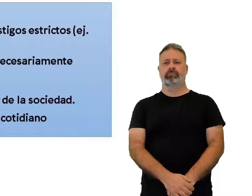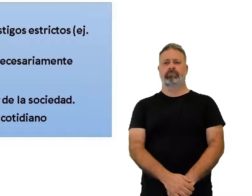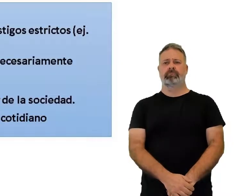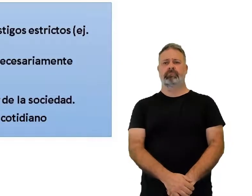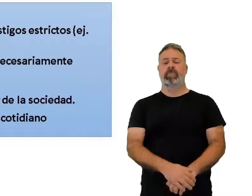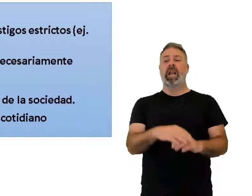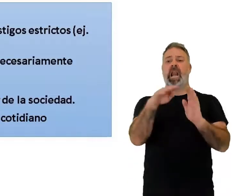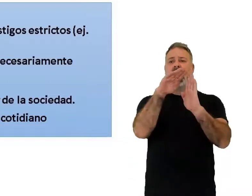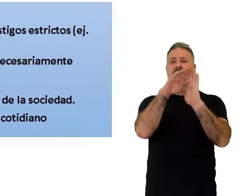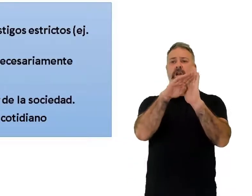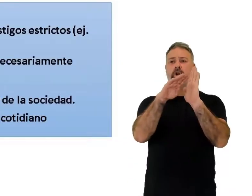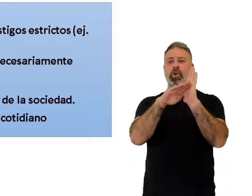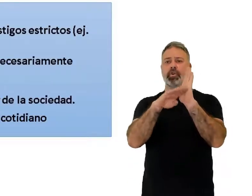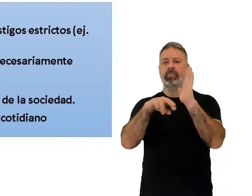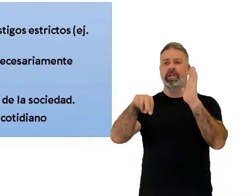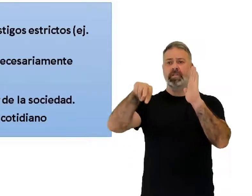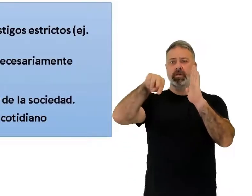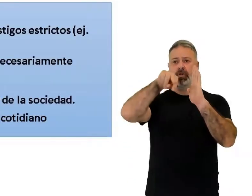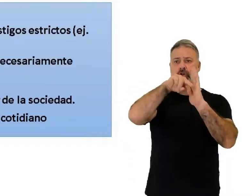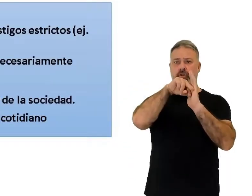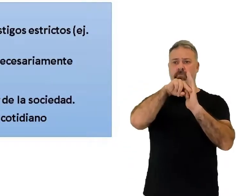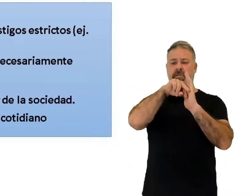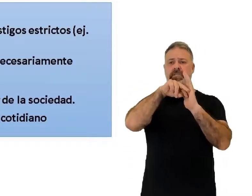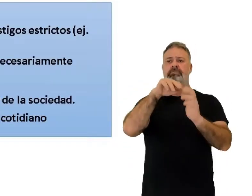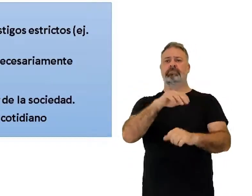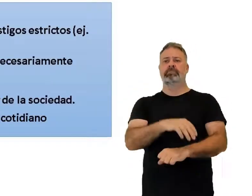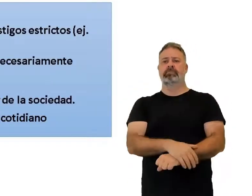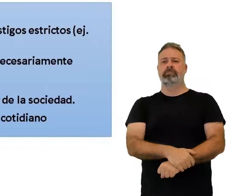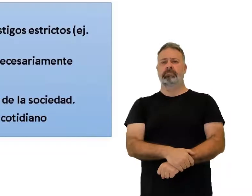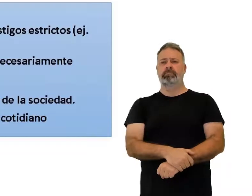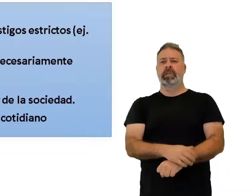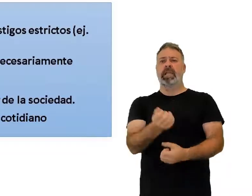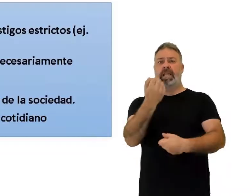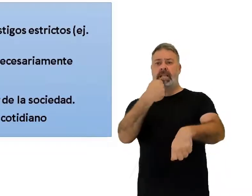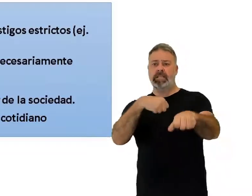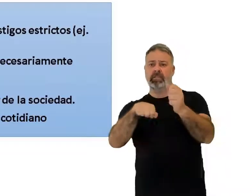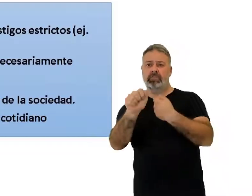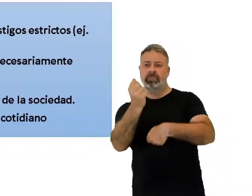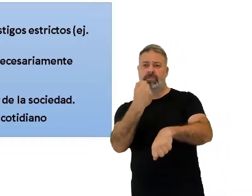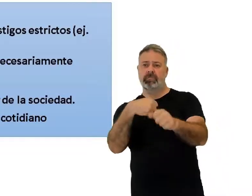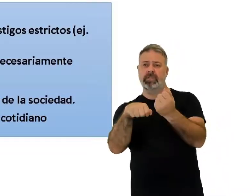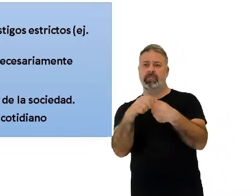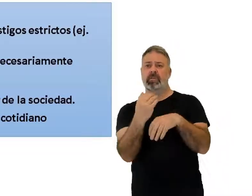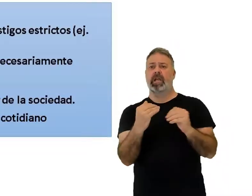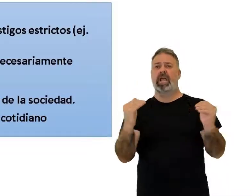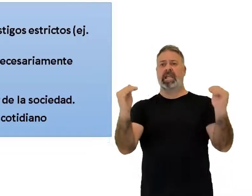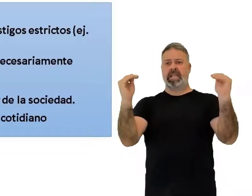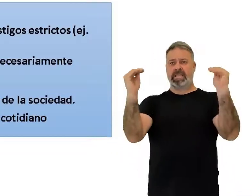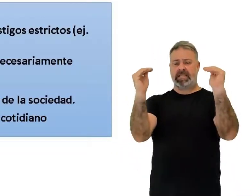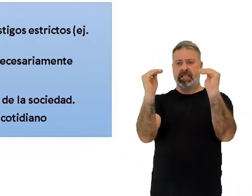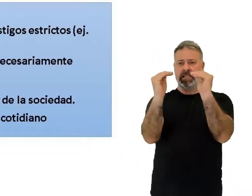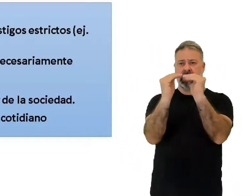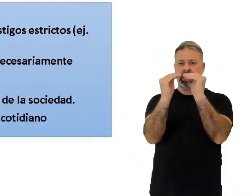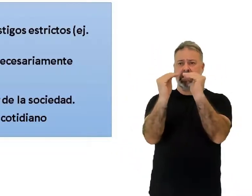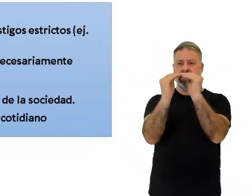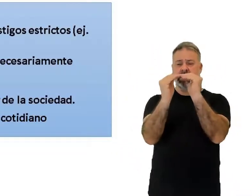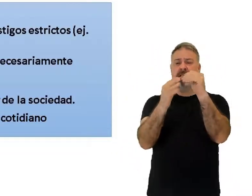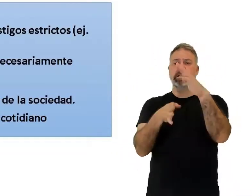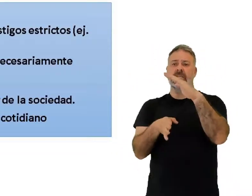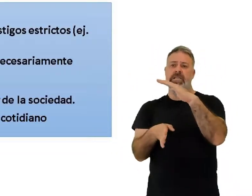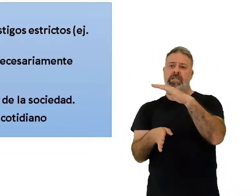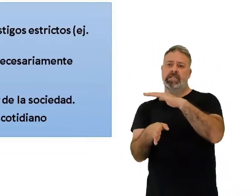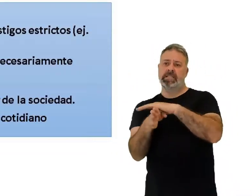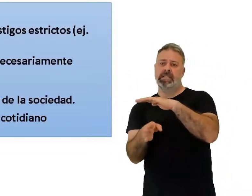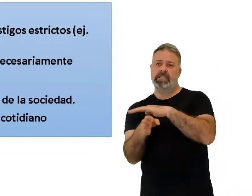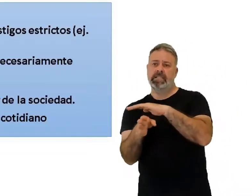Las normas establecen unos estándares de comportamientos que siguen una